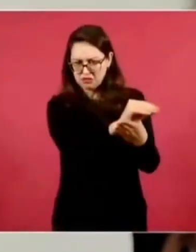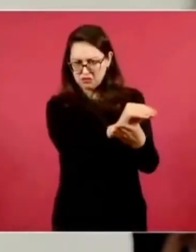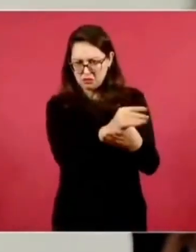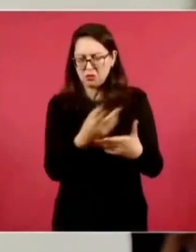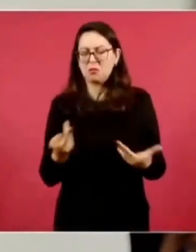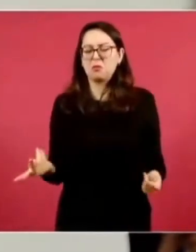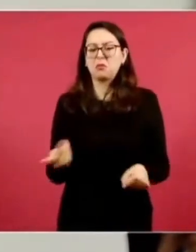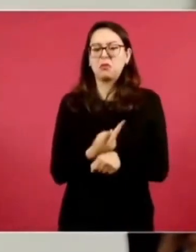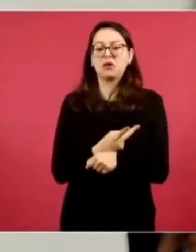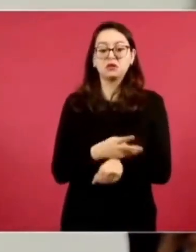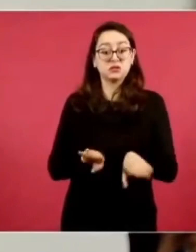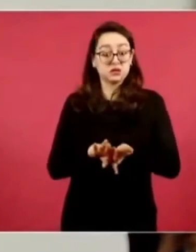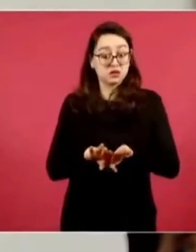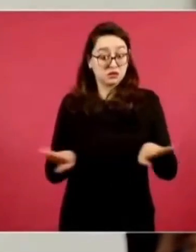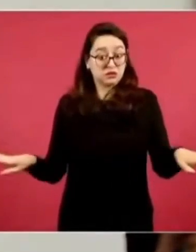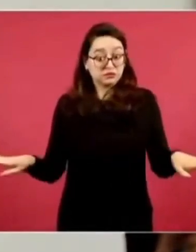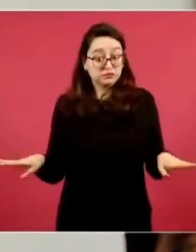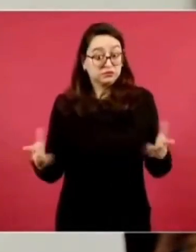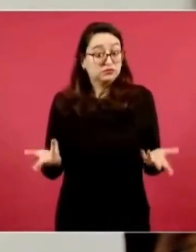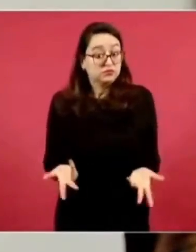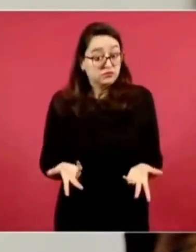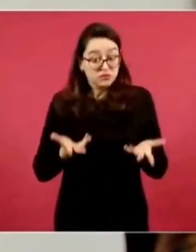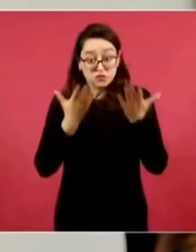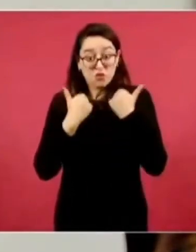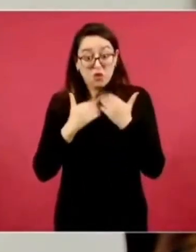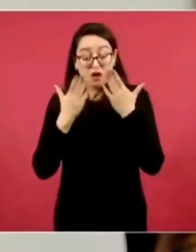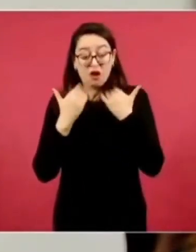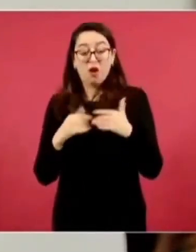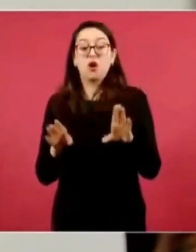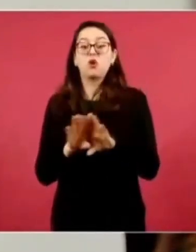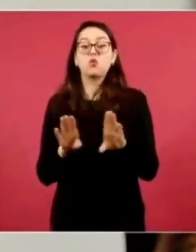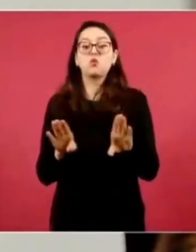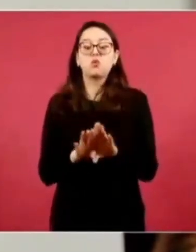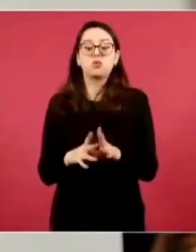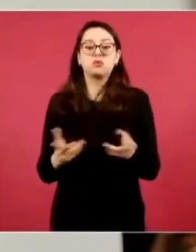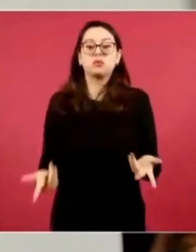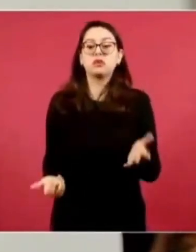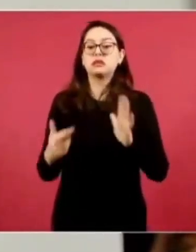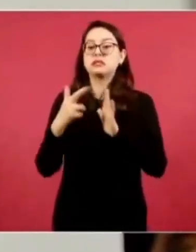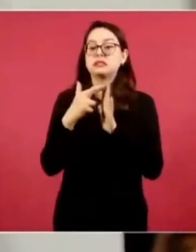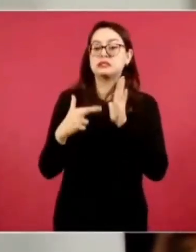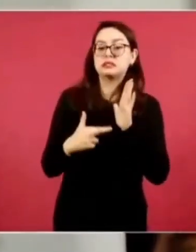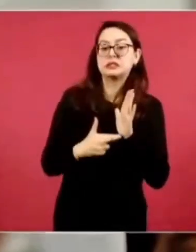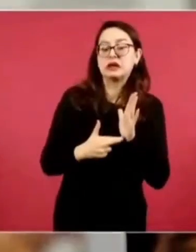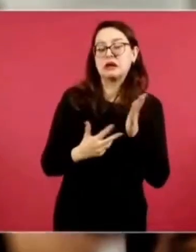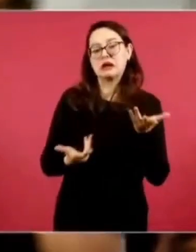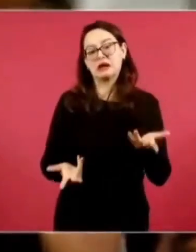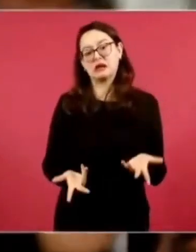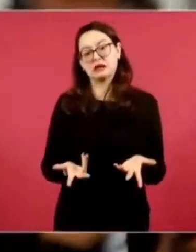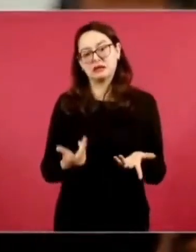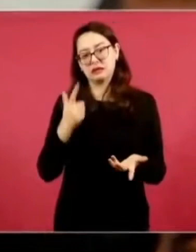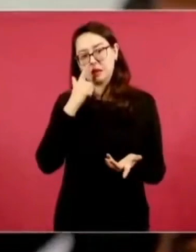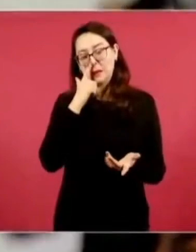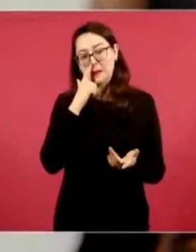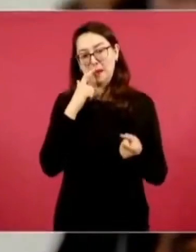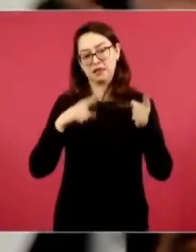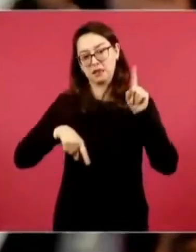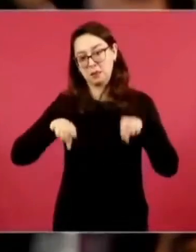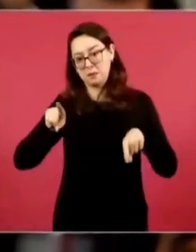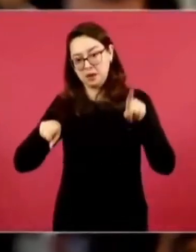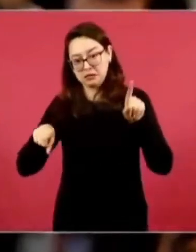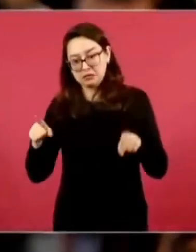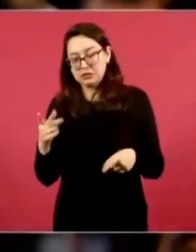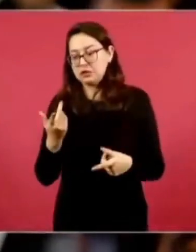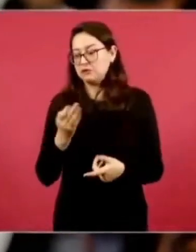¿Dónde está el piso parejo? Si no es, desde el momento en que te ponen una regla, depende de los suscriptores, son los días que te dan, no